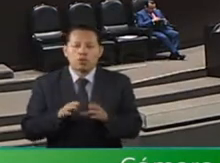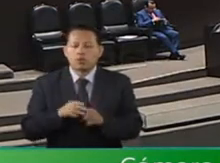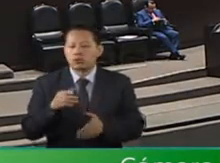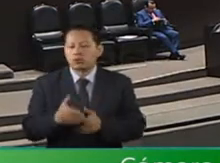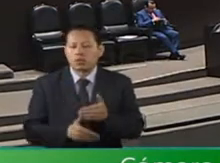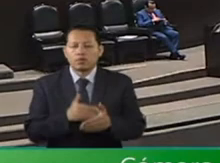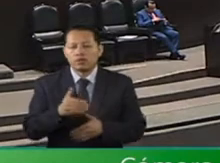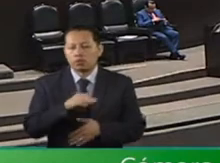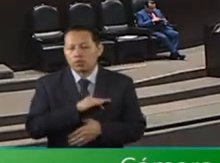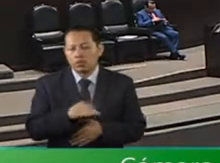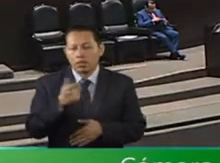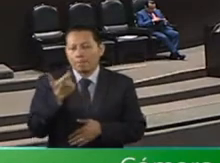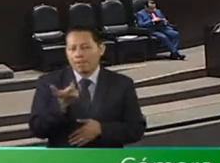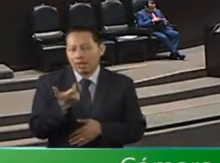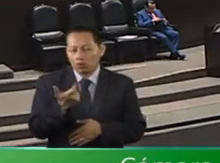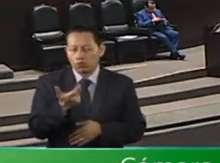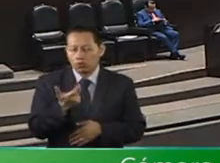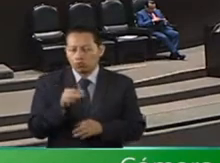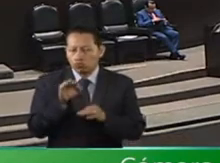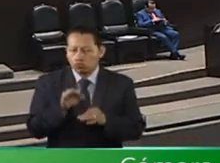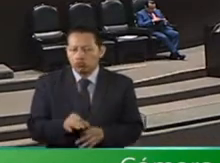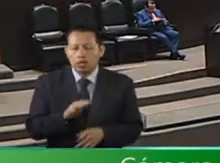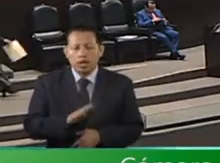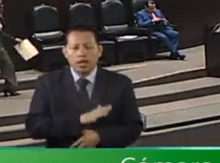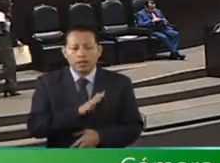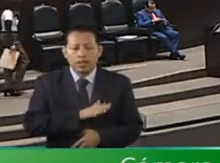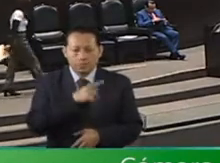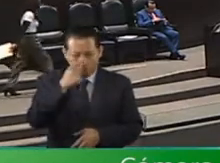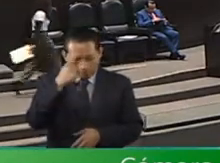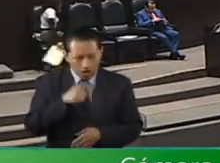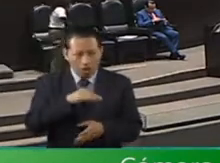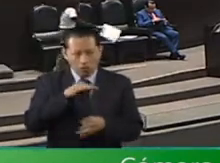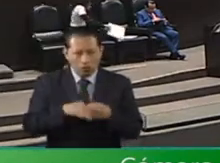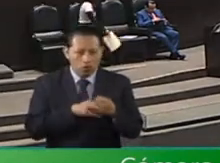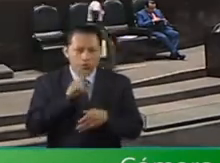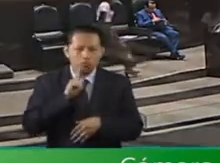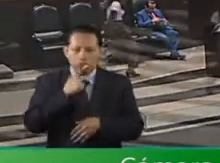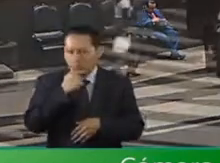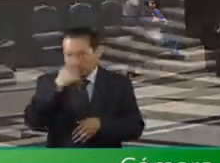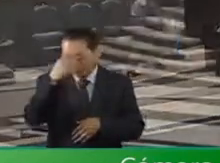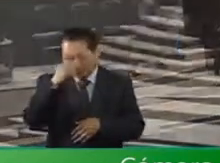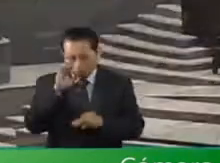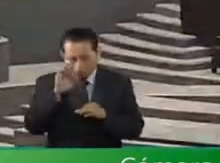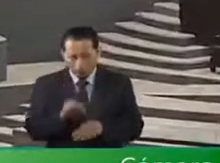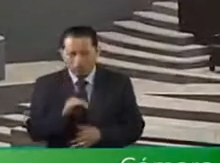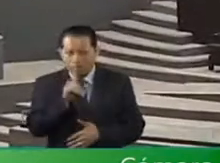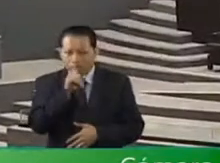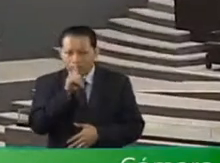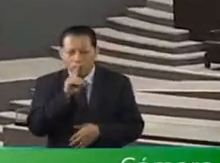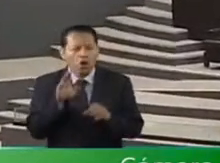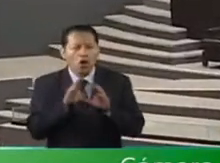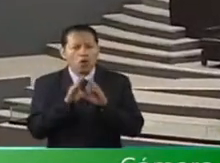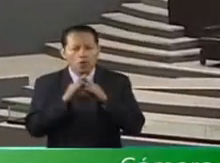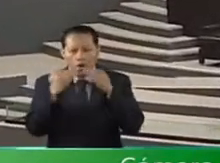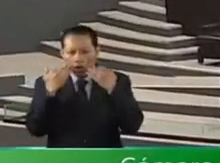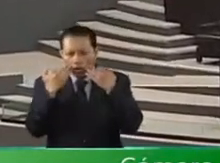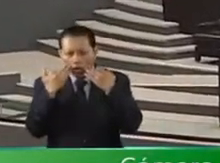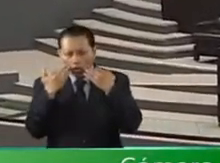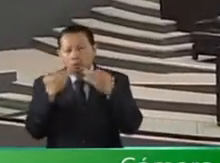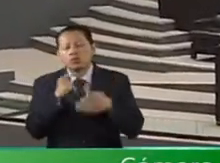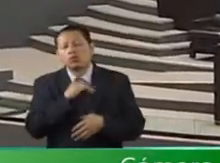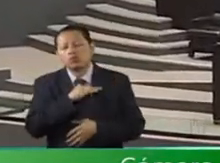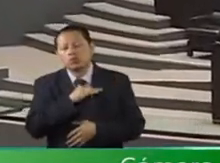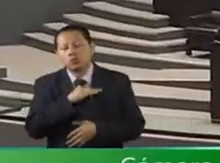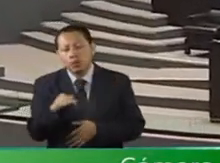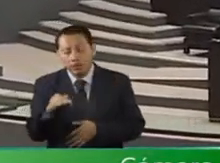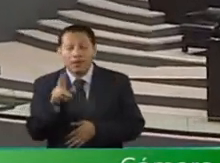servicio a precio accesible y de calidad para todas y todos los mexicanos Y para muestra solo hay que